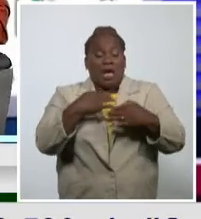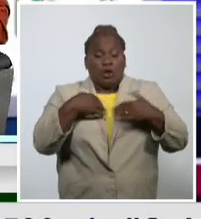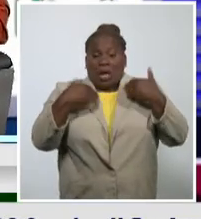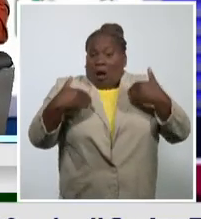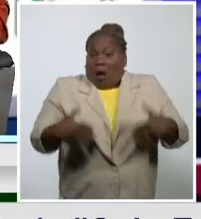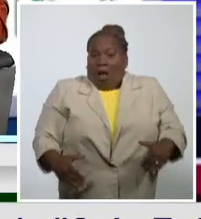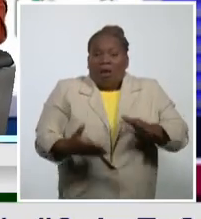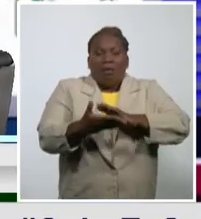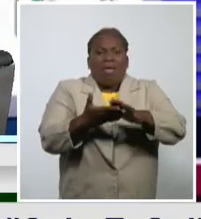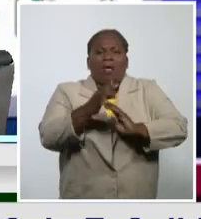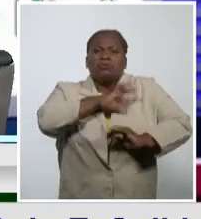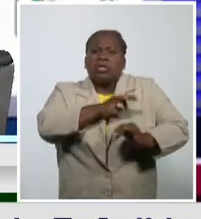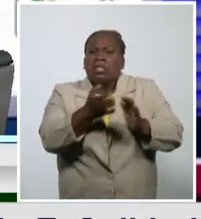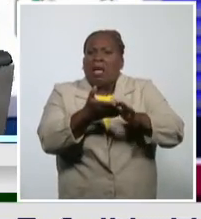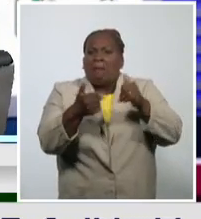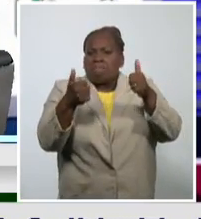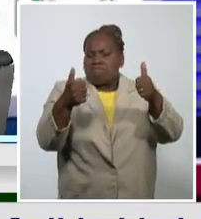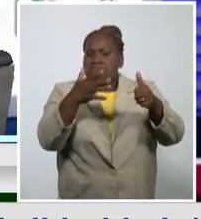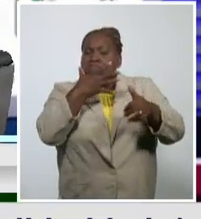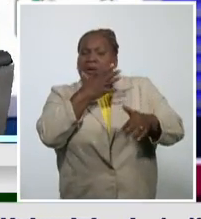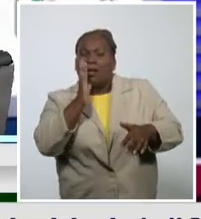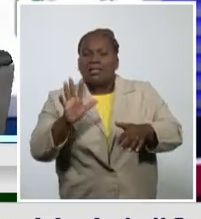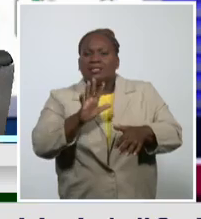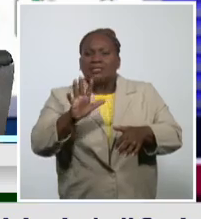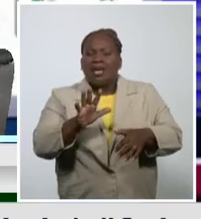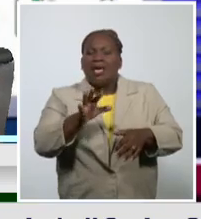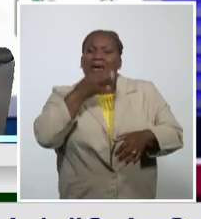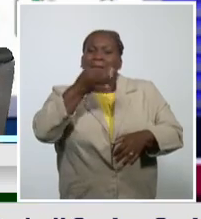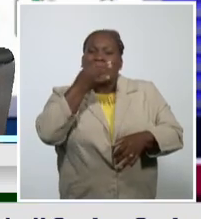algunas jornadas anteriores que existen varios conceptos,